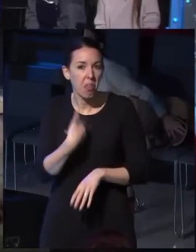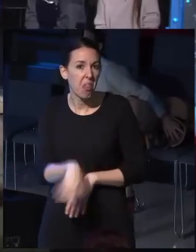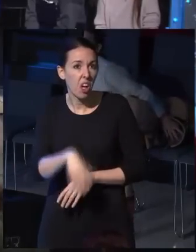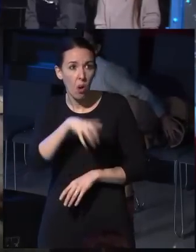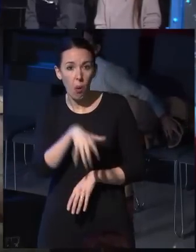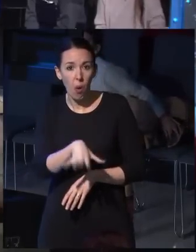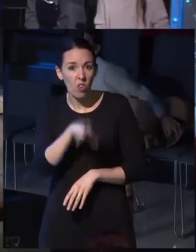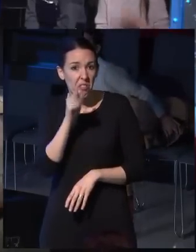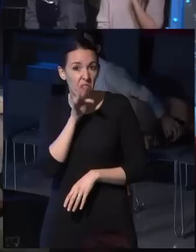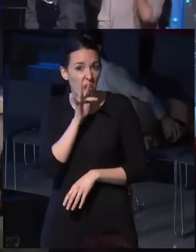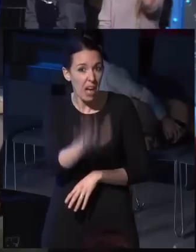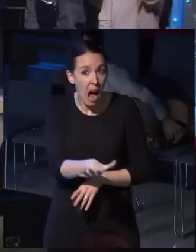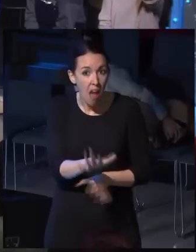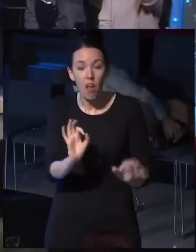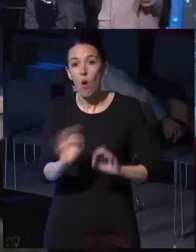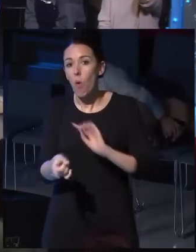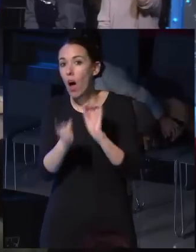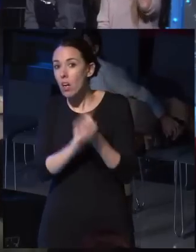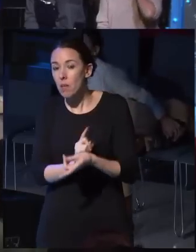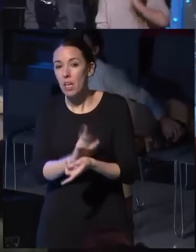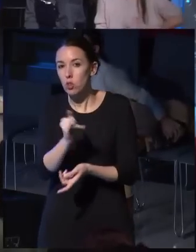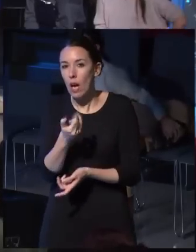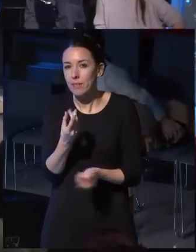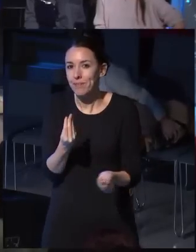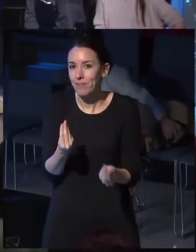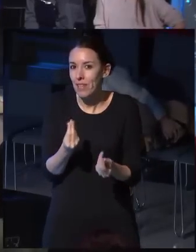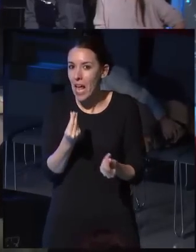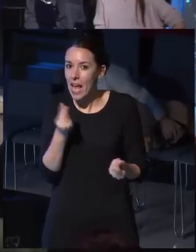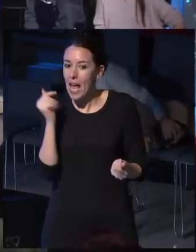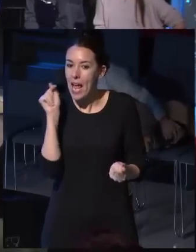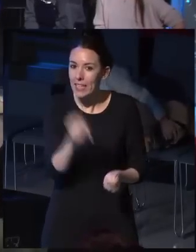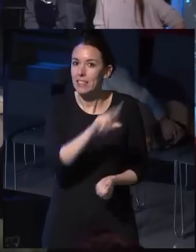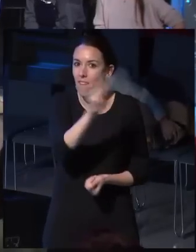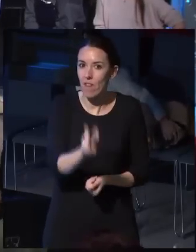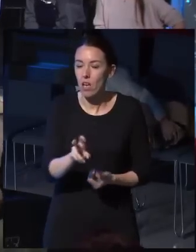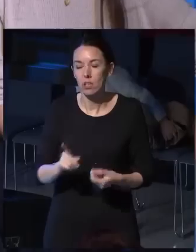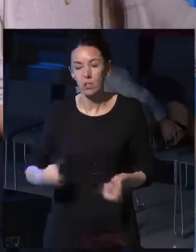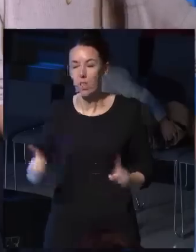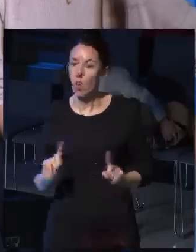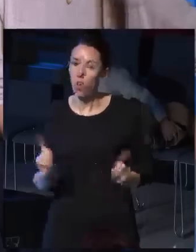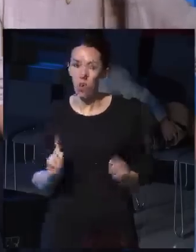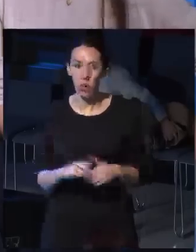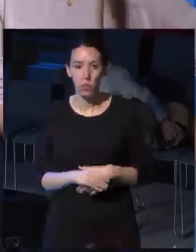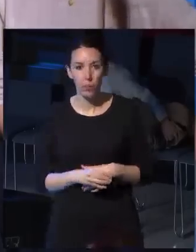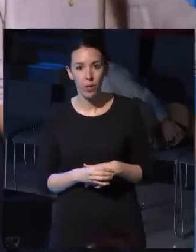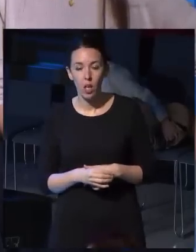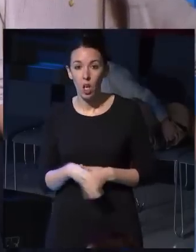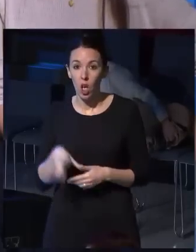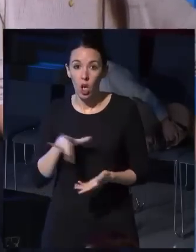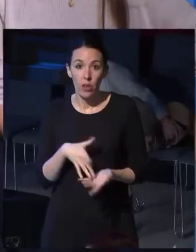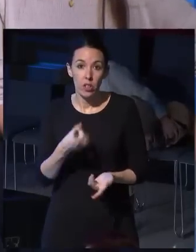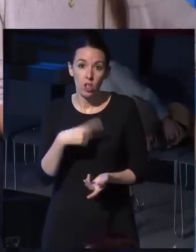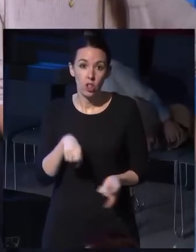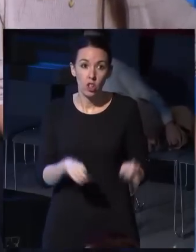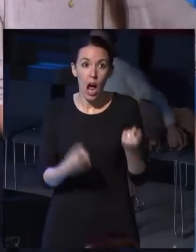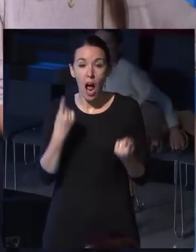de nada, o al revés, yo siento, o sea, yo tengo el pálpito de que esta es la que va a llegar. No, cuando decimos que nos hemos quedado con